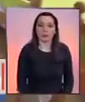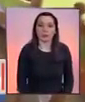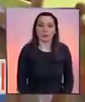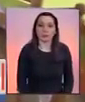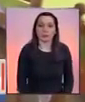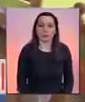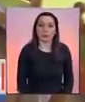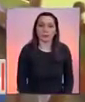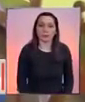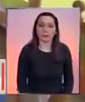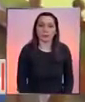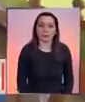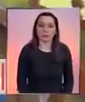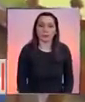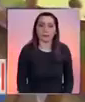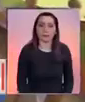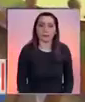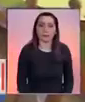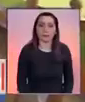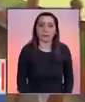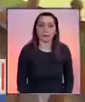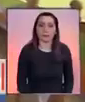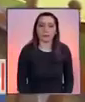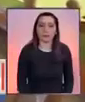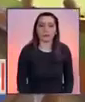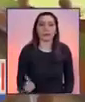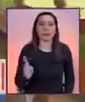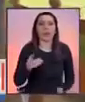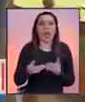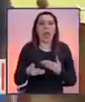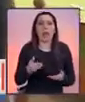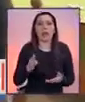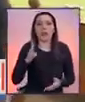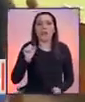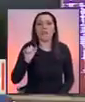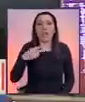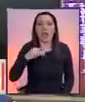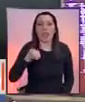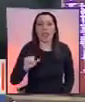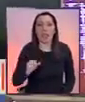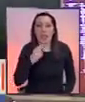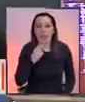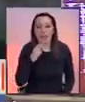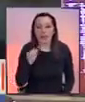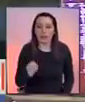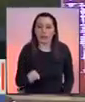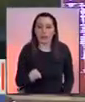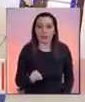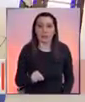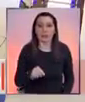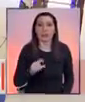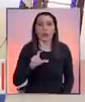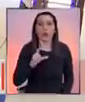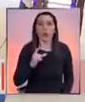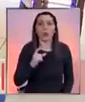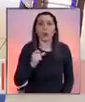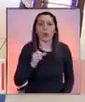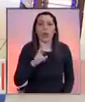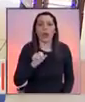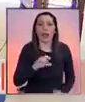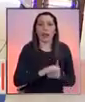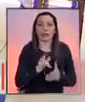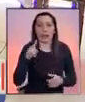¿Samba? Sí. ¿De Rio de Janeiro? No, de Bahía. Piso una cucaracha, piso una cucaracha, López.